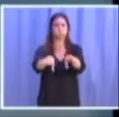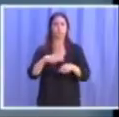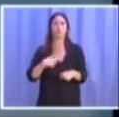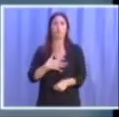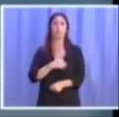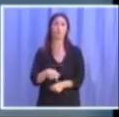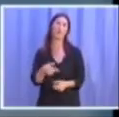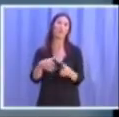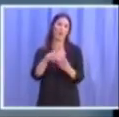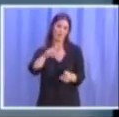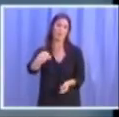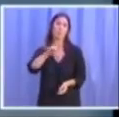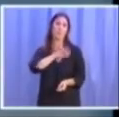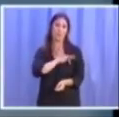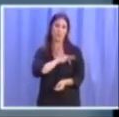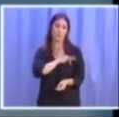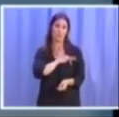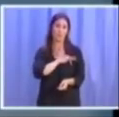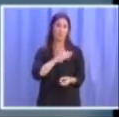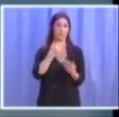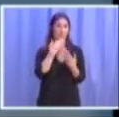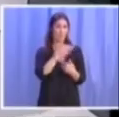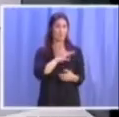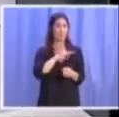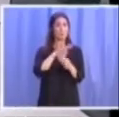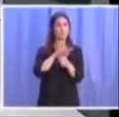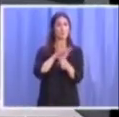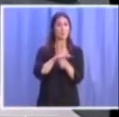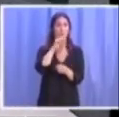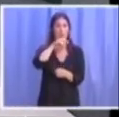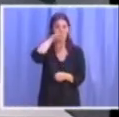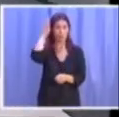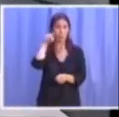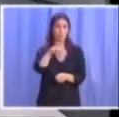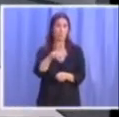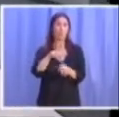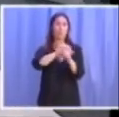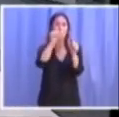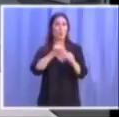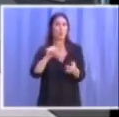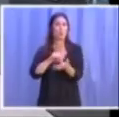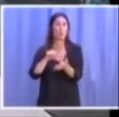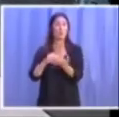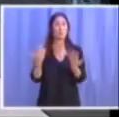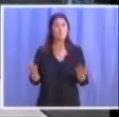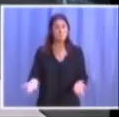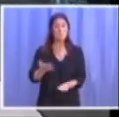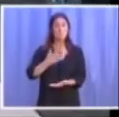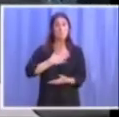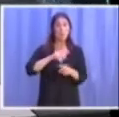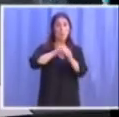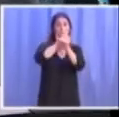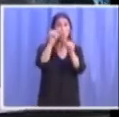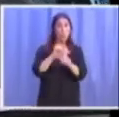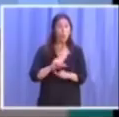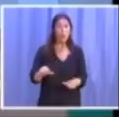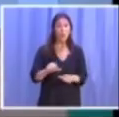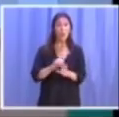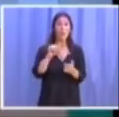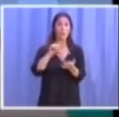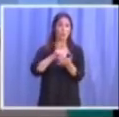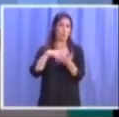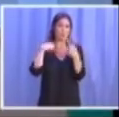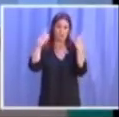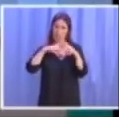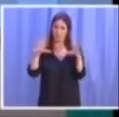Granada también merece eso. Gracias, señora Gutiérrez. Antonio Cambril, su modelo de ciudad. Sí, pues nuestro modelo de ciudad, seré